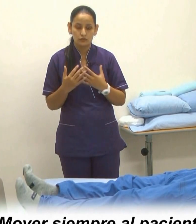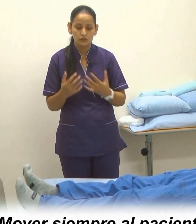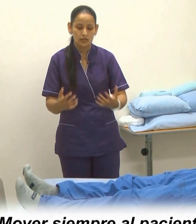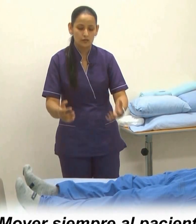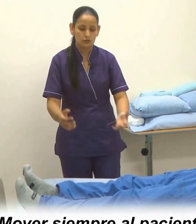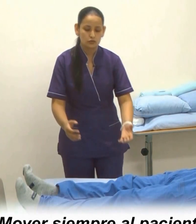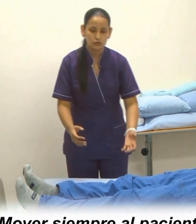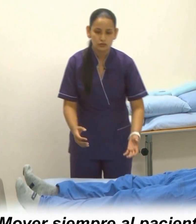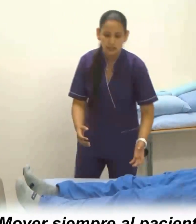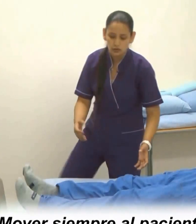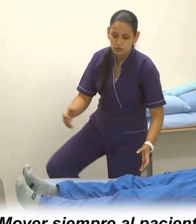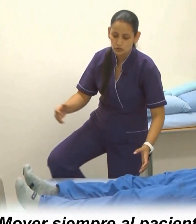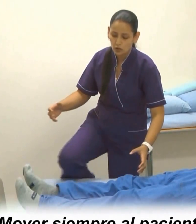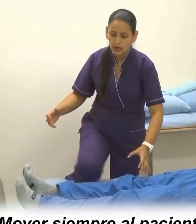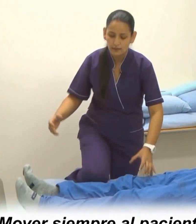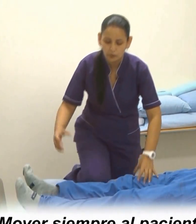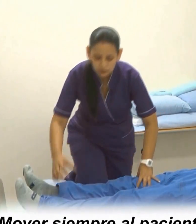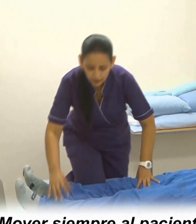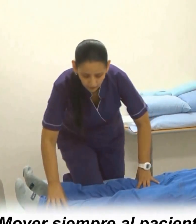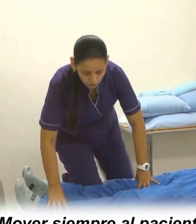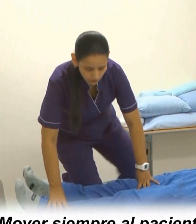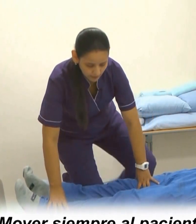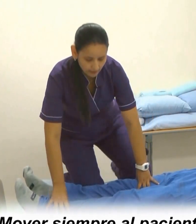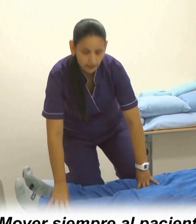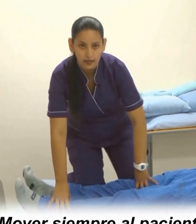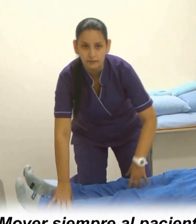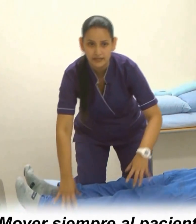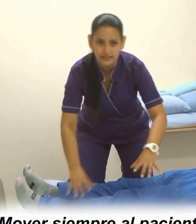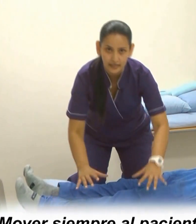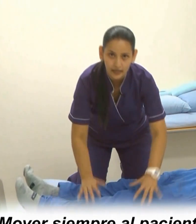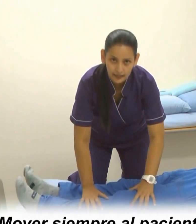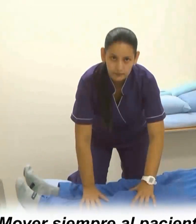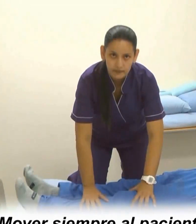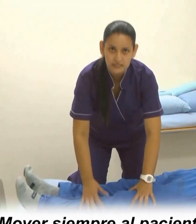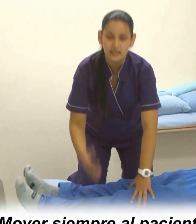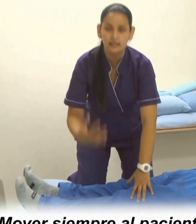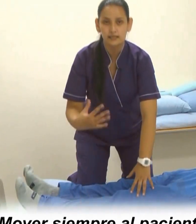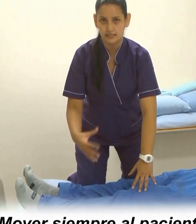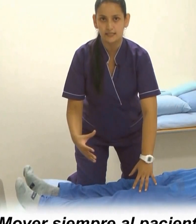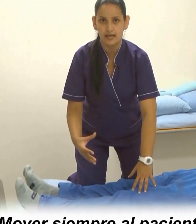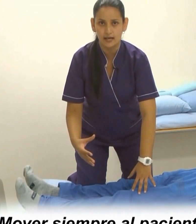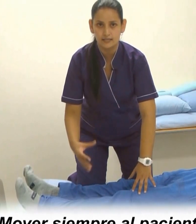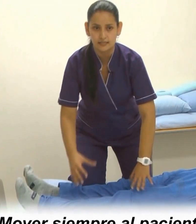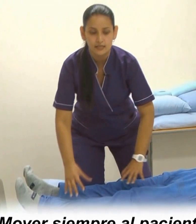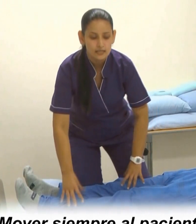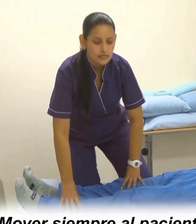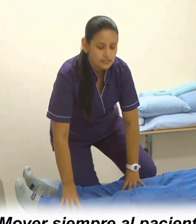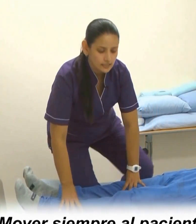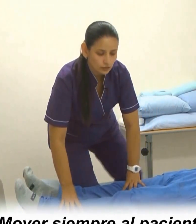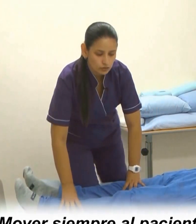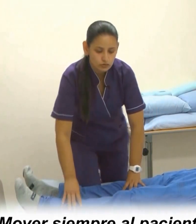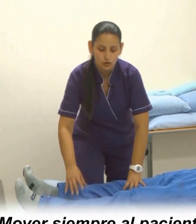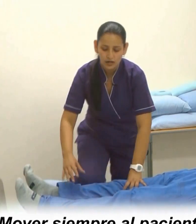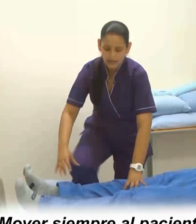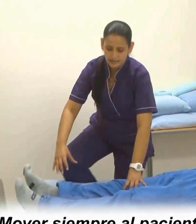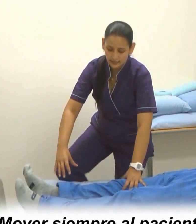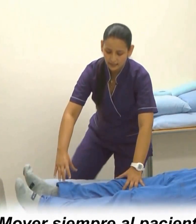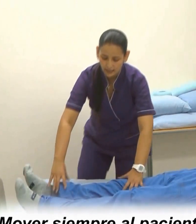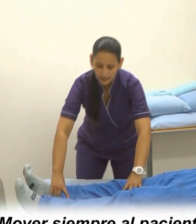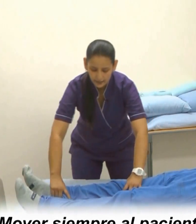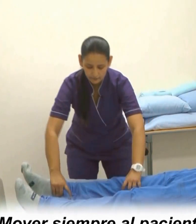nosotros. O sea, si nos toca montarnos en la cama y llegar al paciente, se hace. Si nos